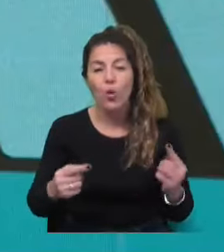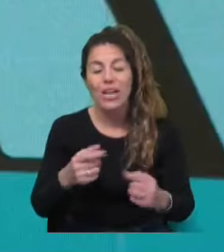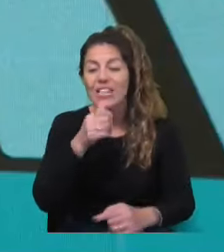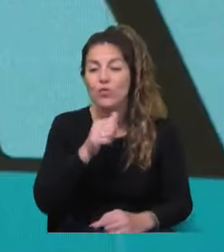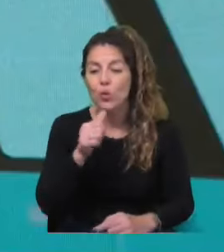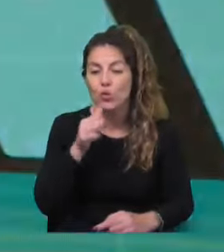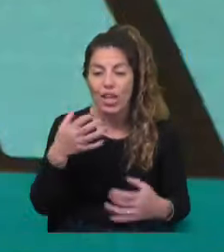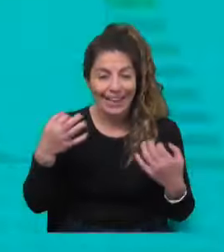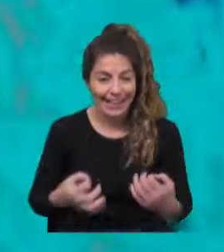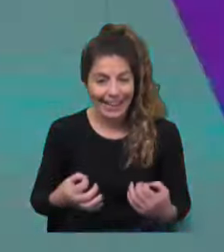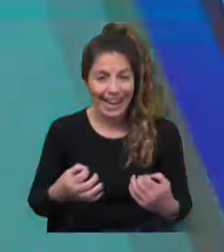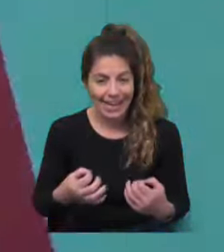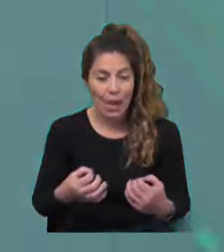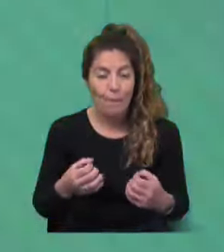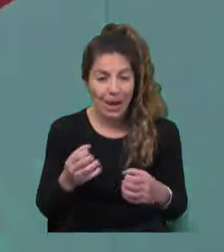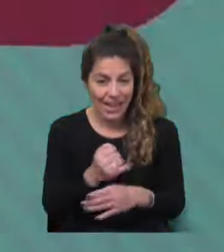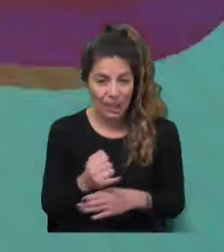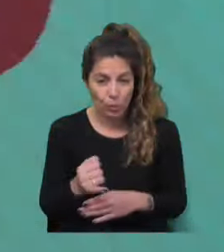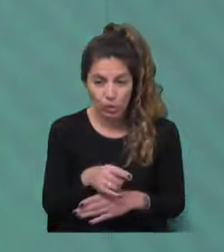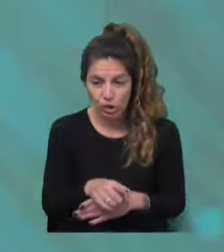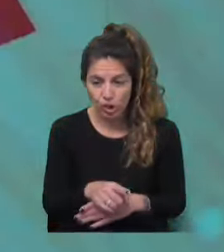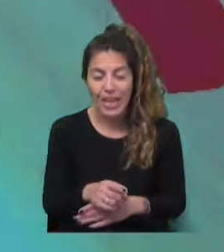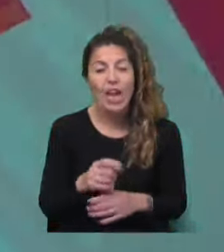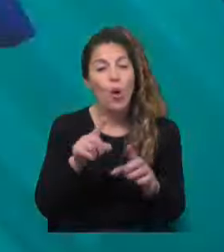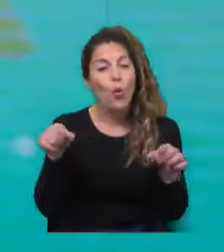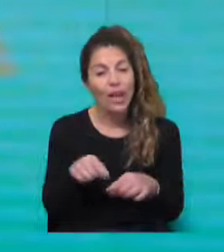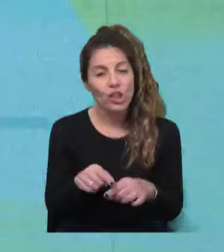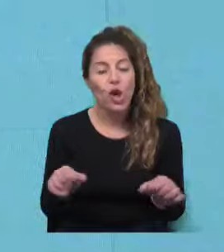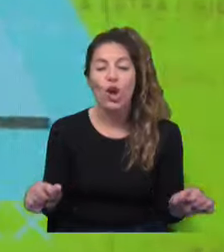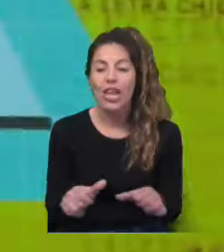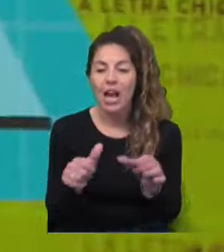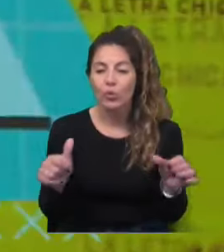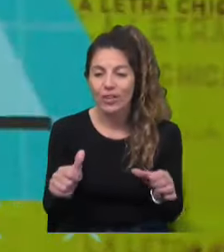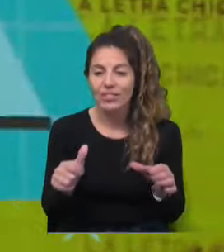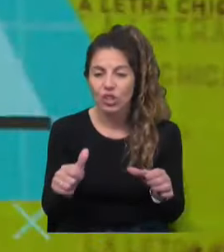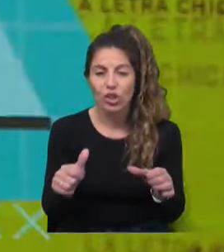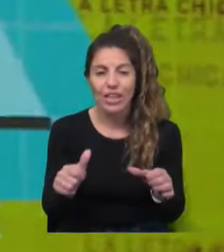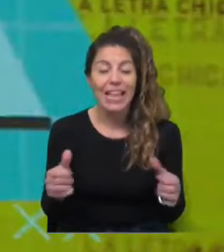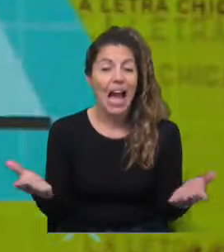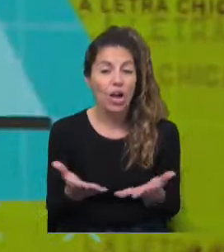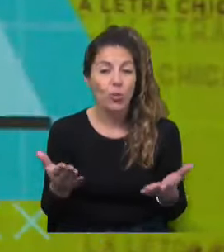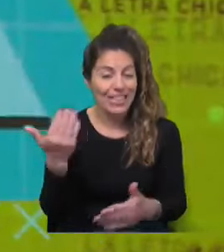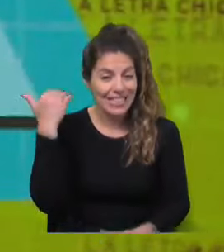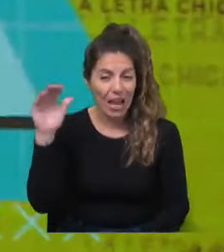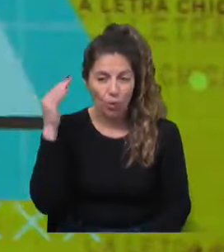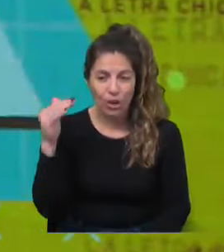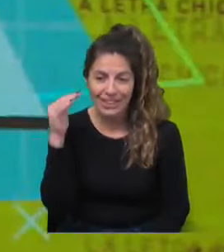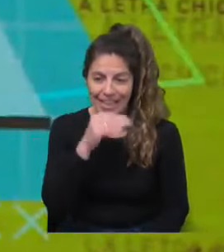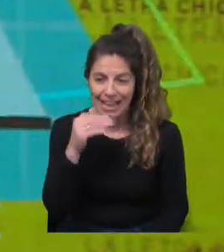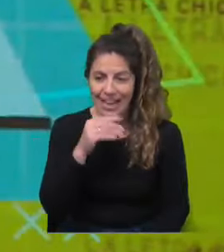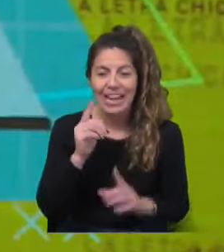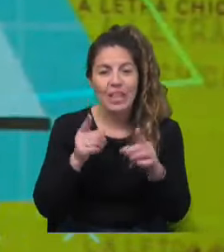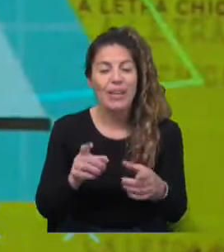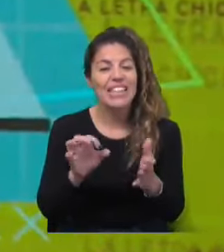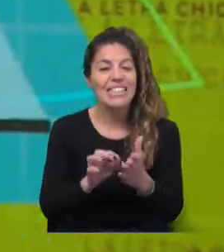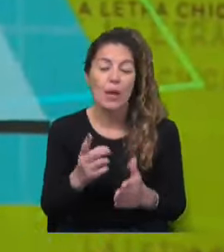soluciones reales para el organismo previsional y cuestionó la actuación tanto de las actuales autoridades de la Caja como del